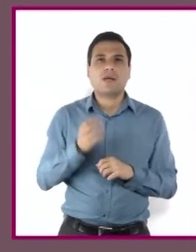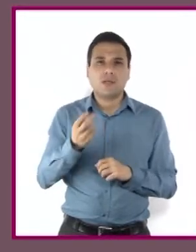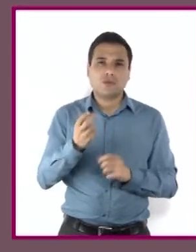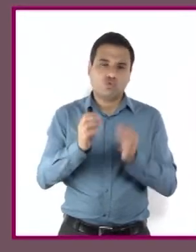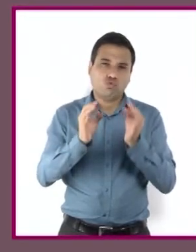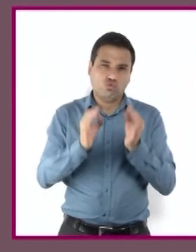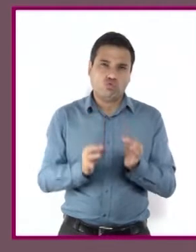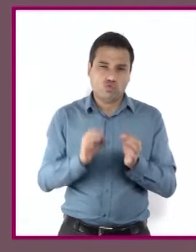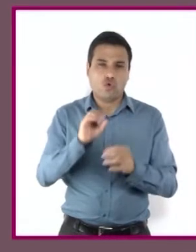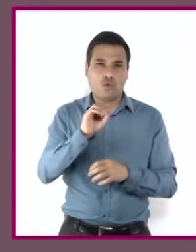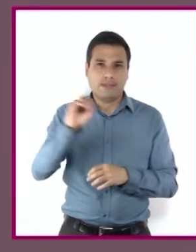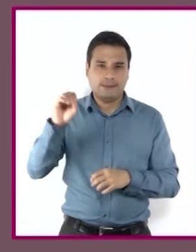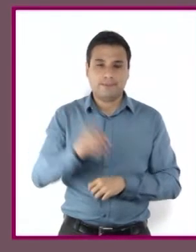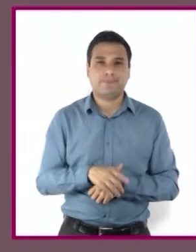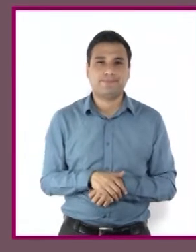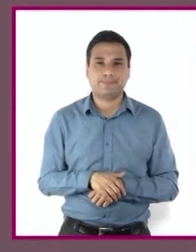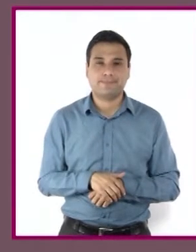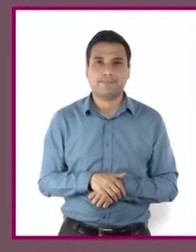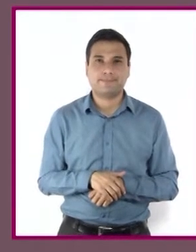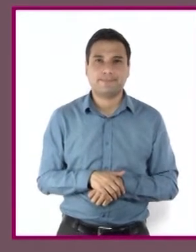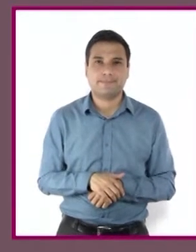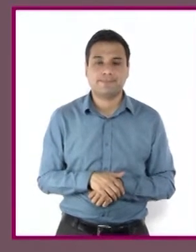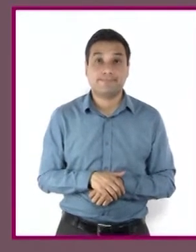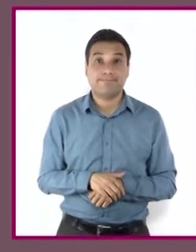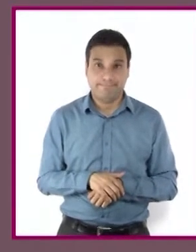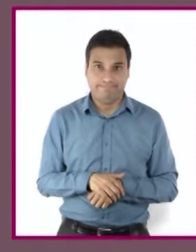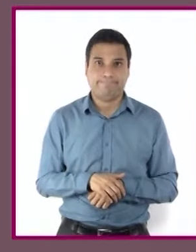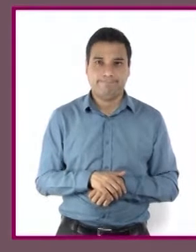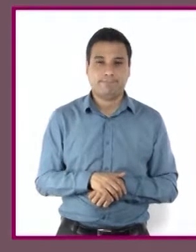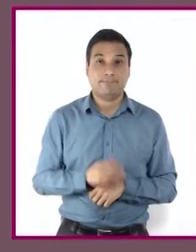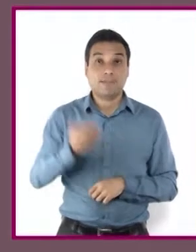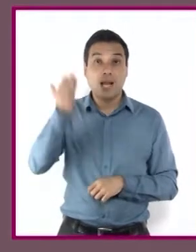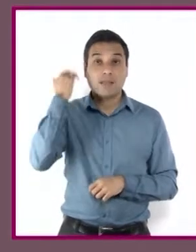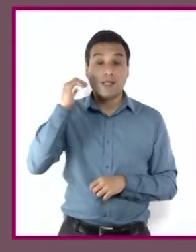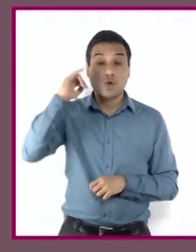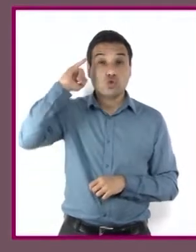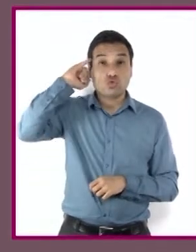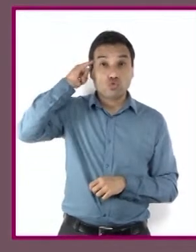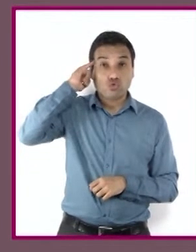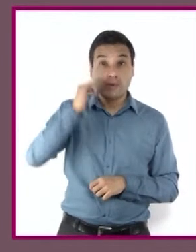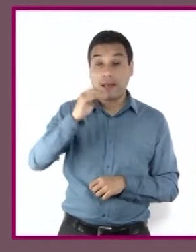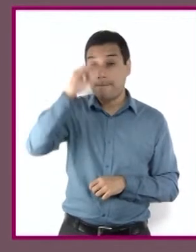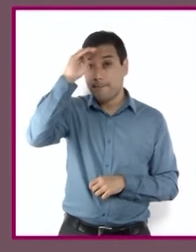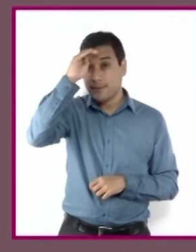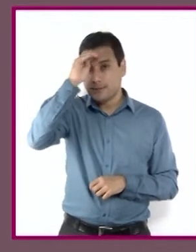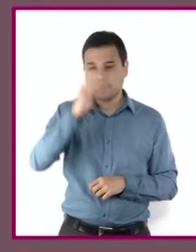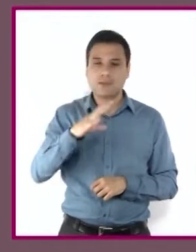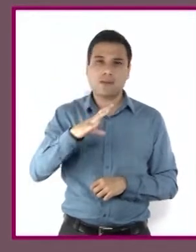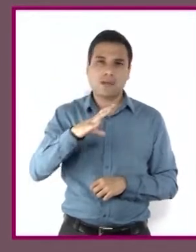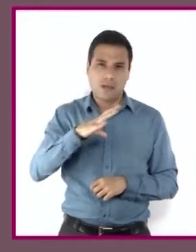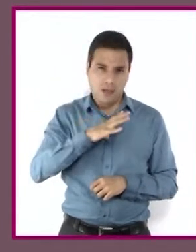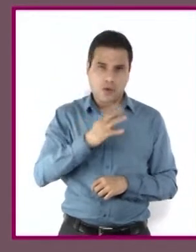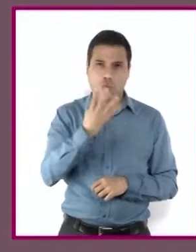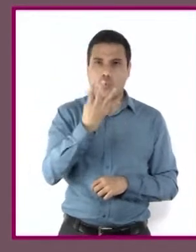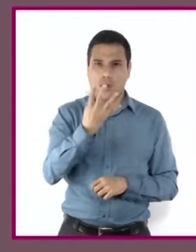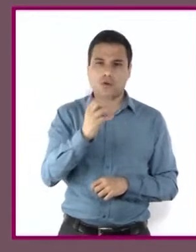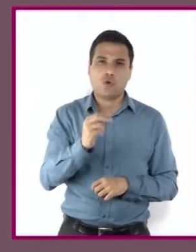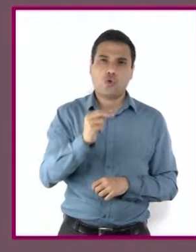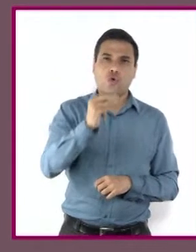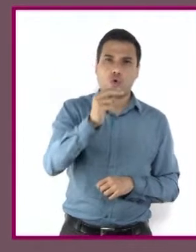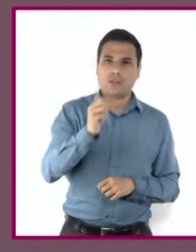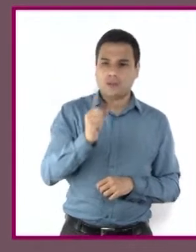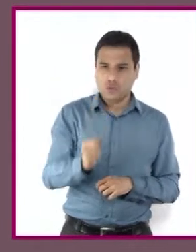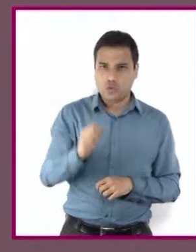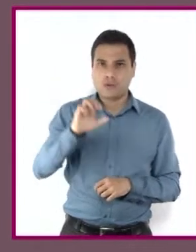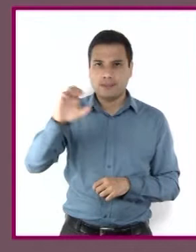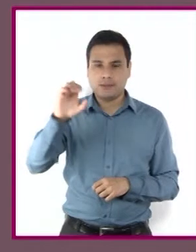oeste. De esta manera, para los mesoamericanos el mundo se componía de 4 puntos cardinales, a los cuales